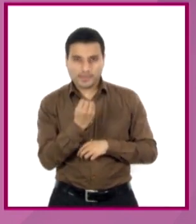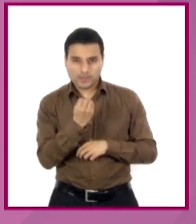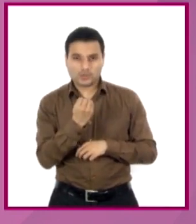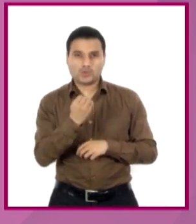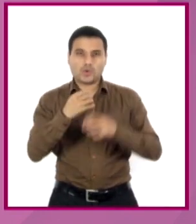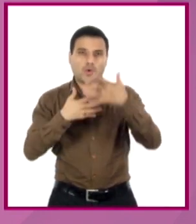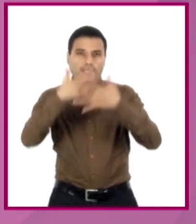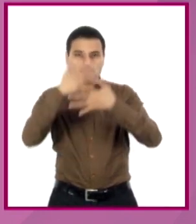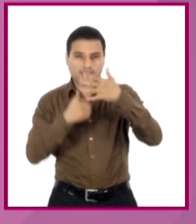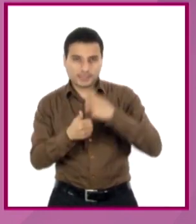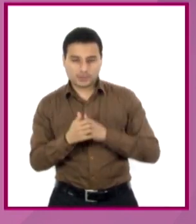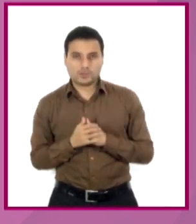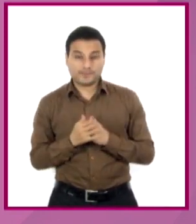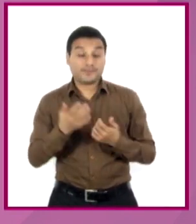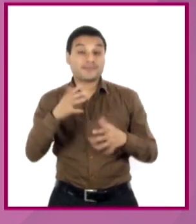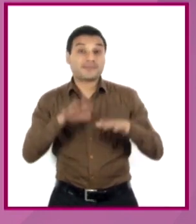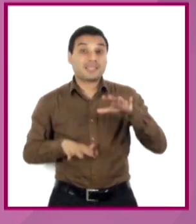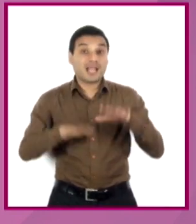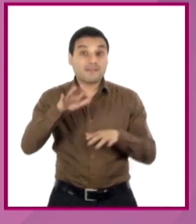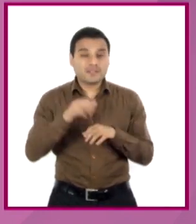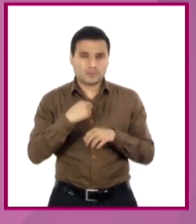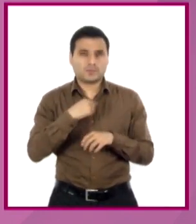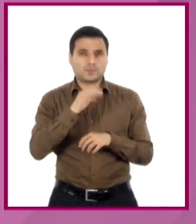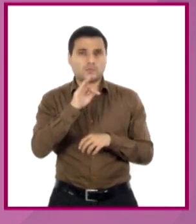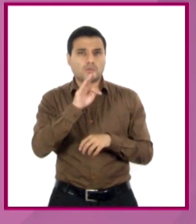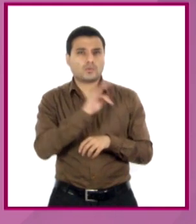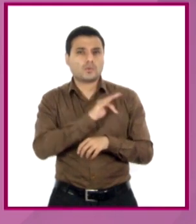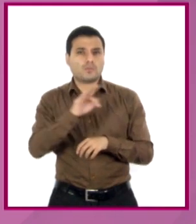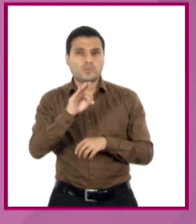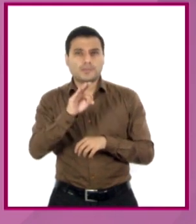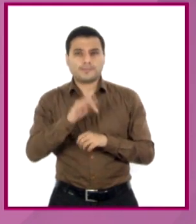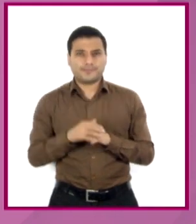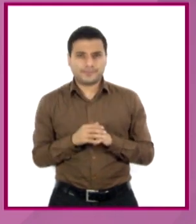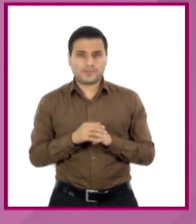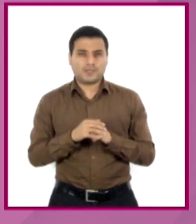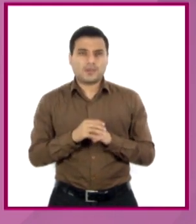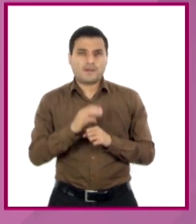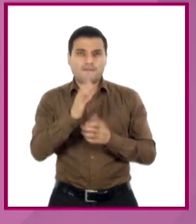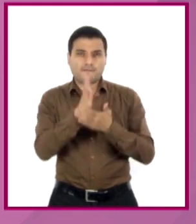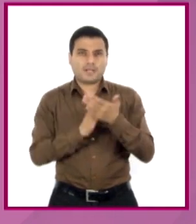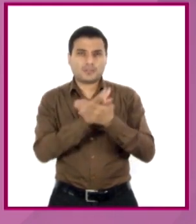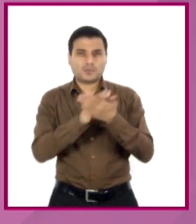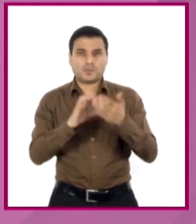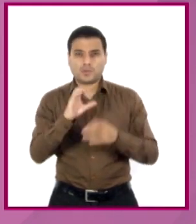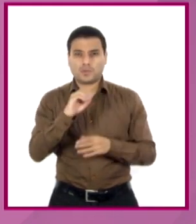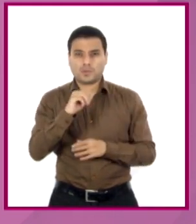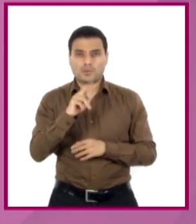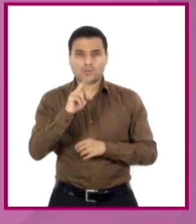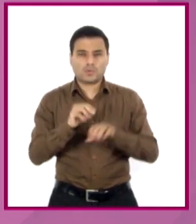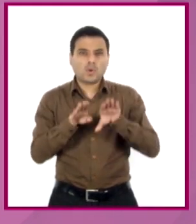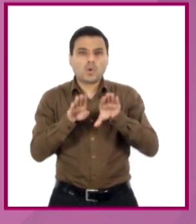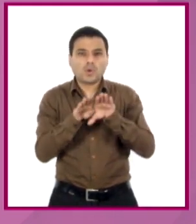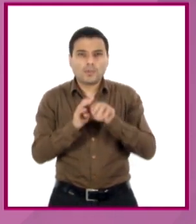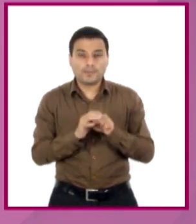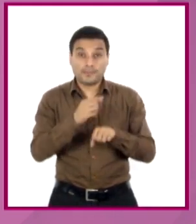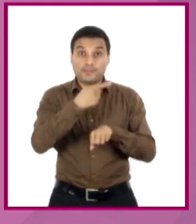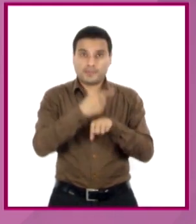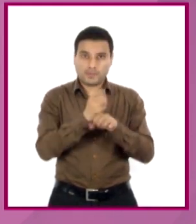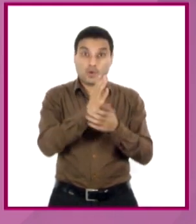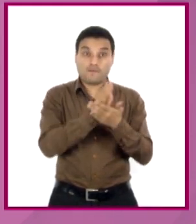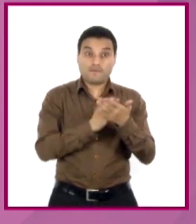15 sextos. En ocasiones, se puede obtener una fracción común a partir de una fracción decimal y